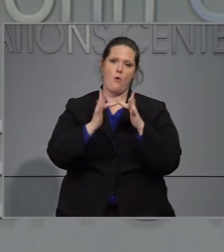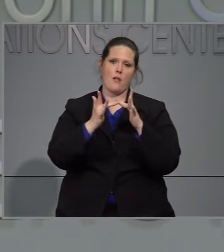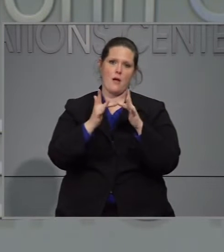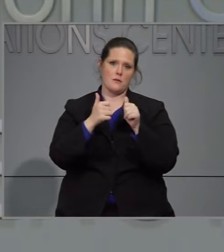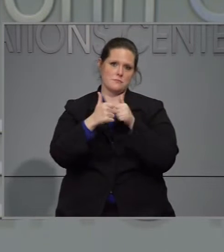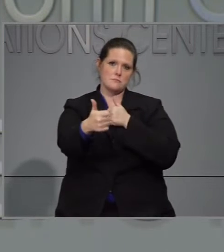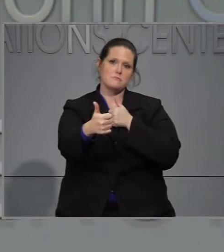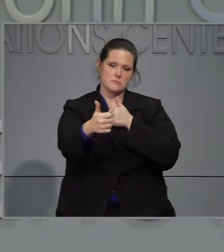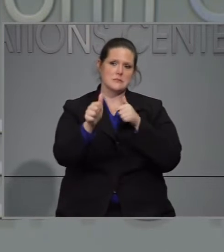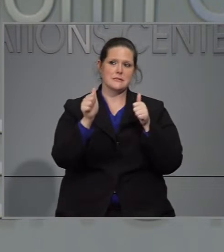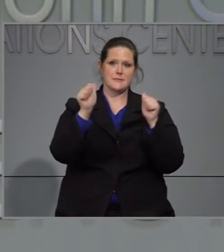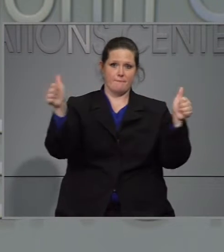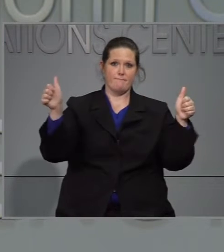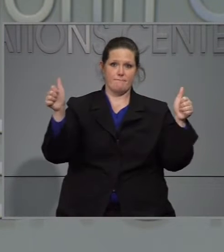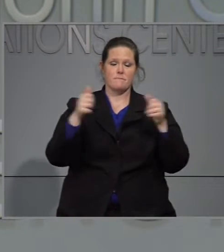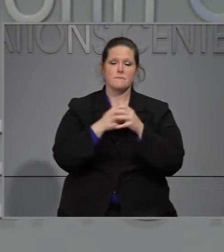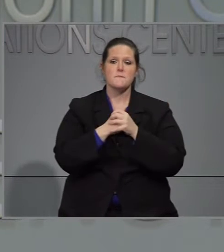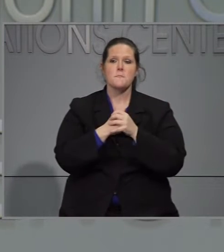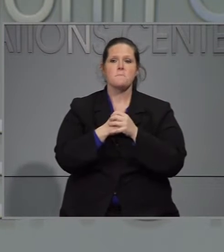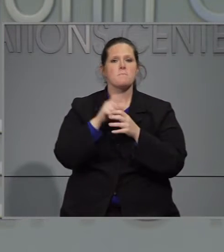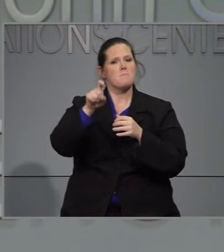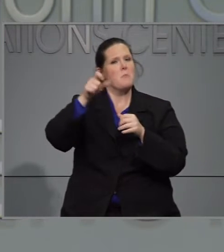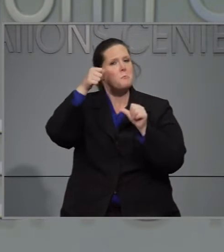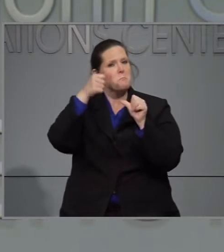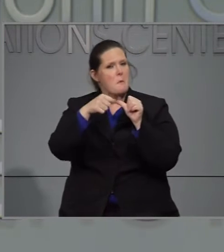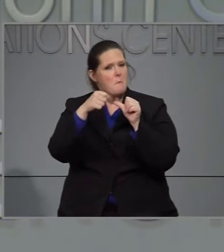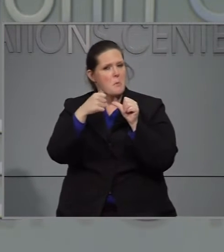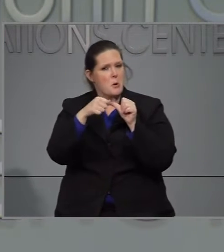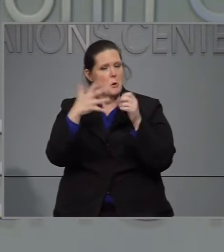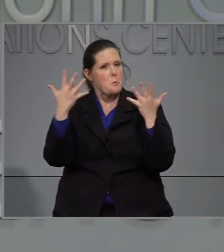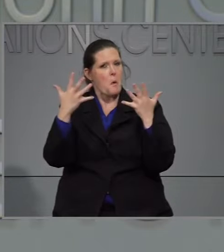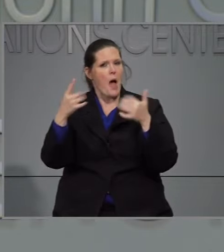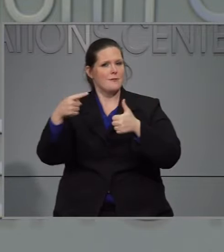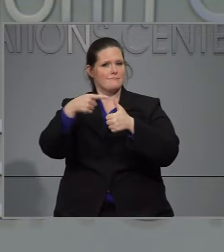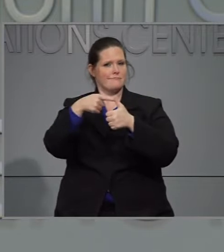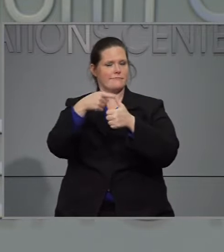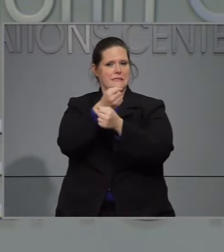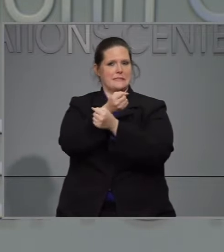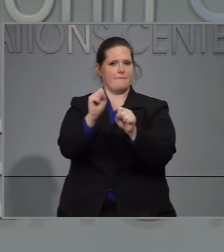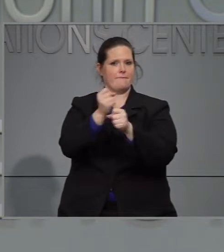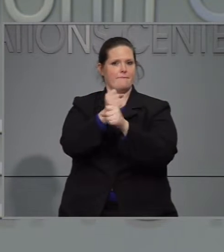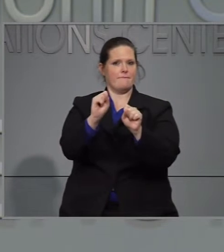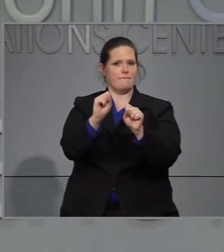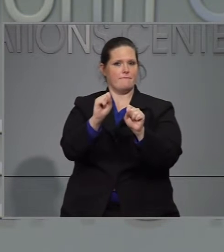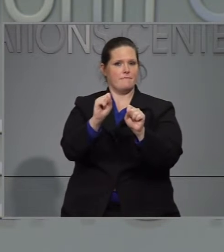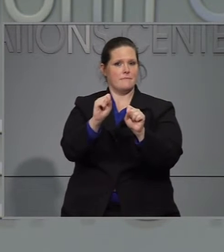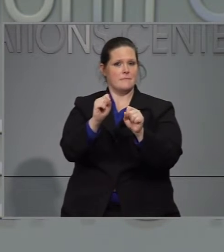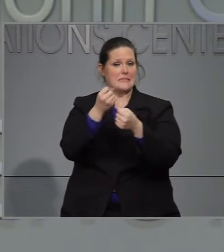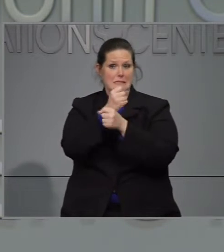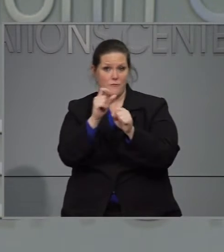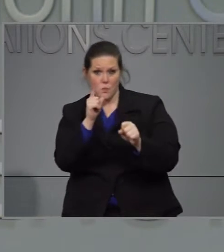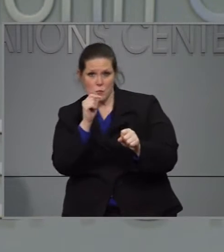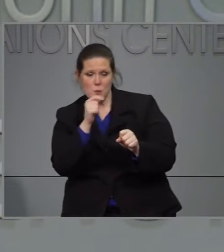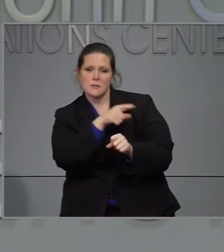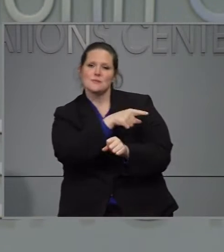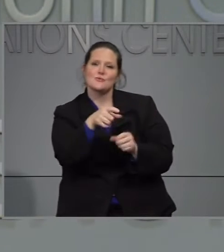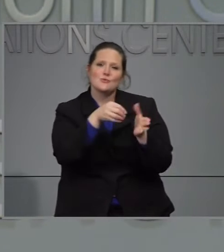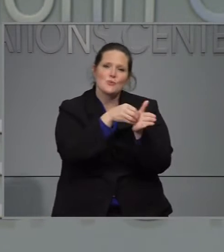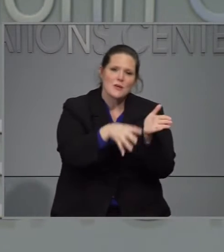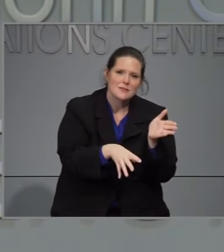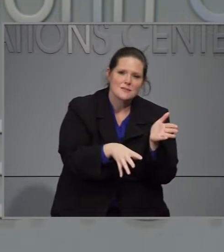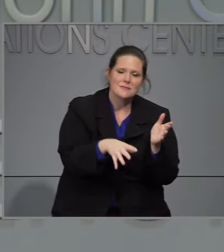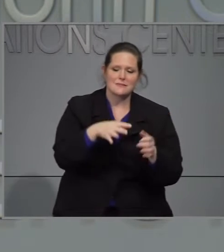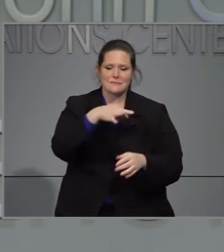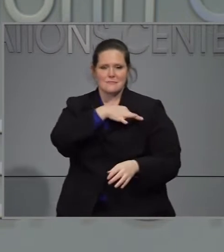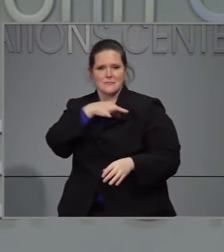más importante es la seguridad de nuestros estudiantes y el personal y maestros en las escuelas. Eso es lo